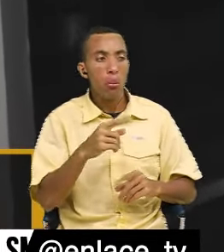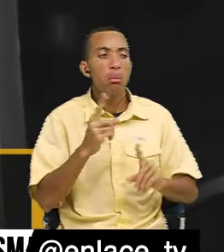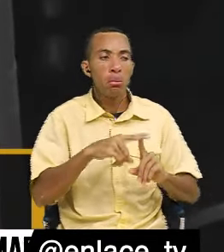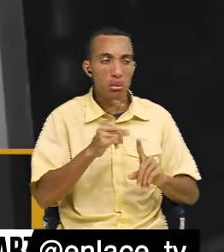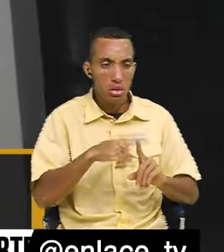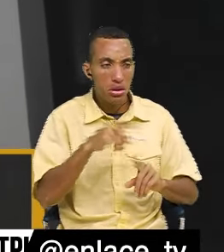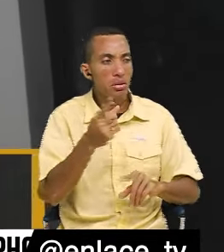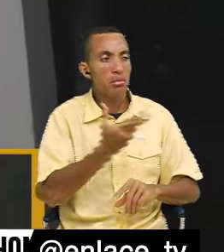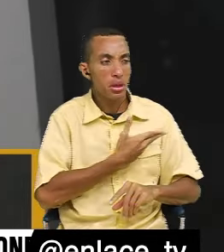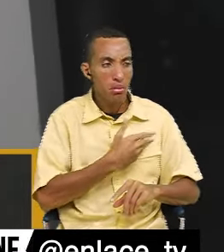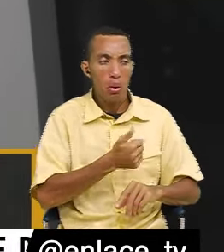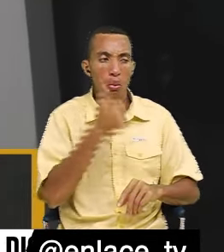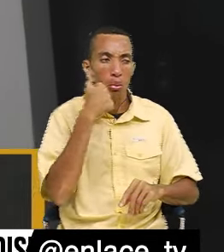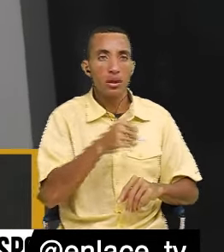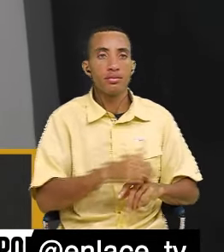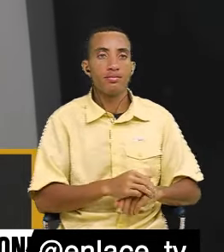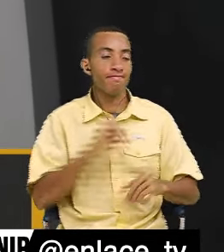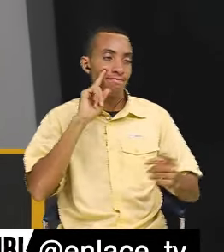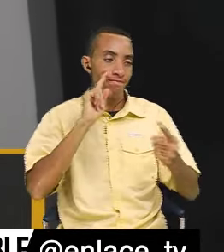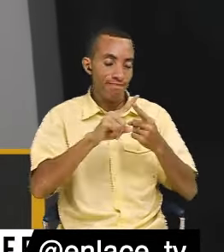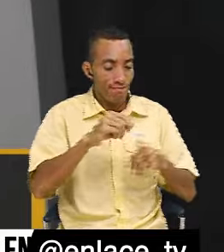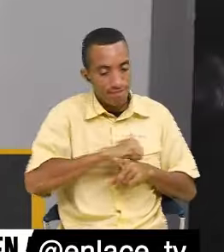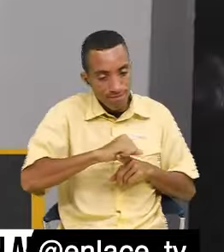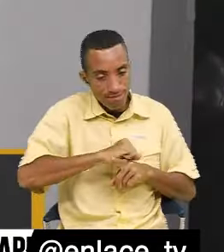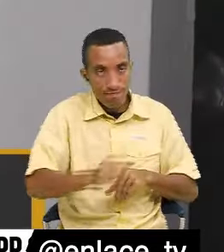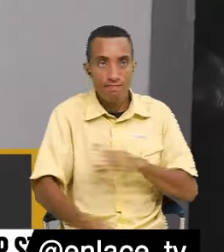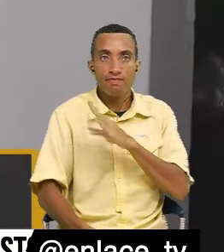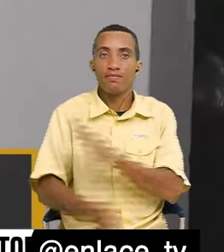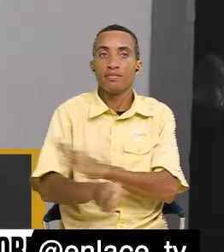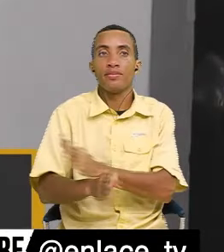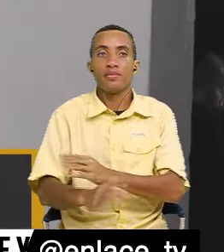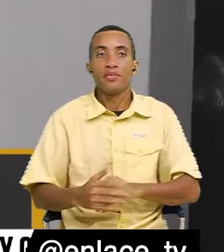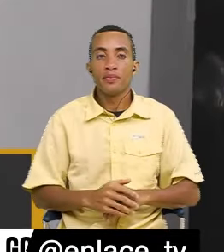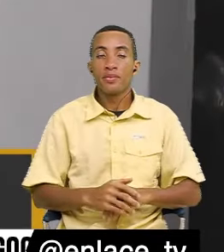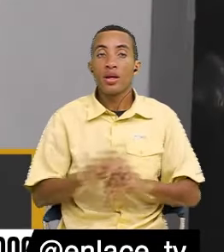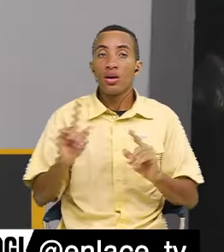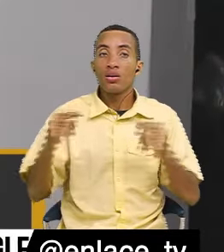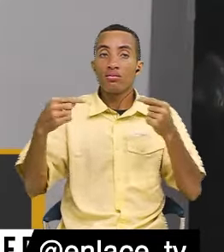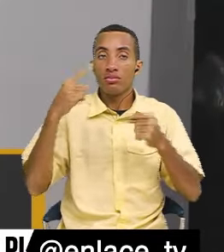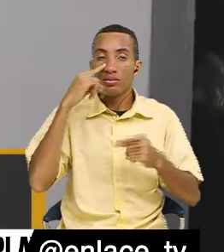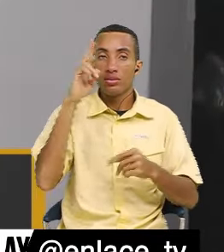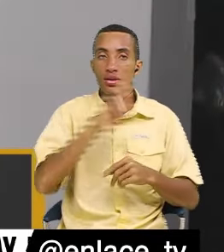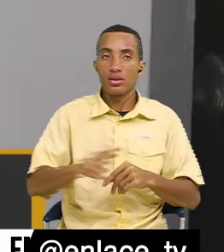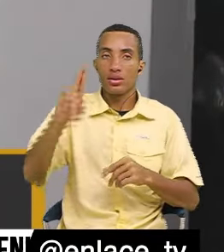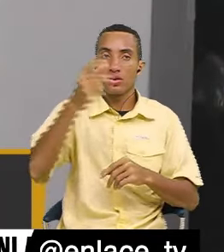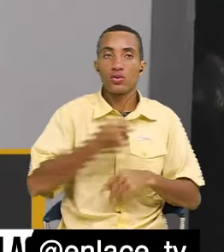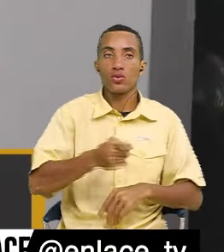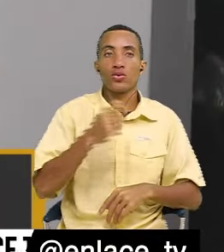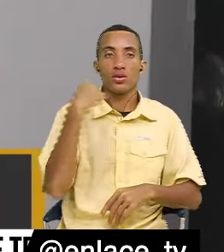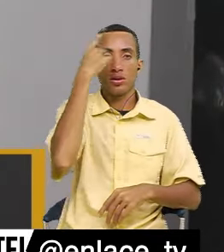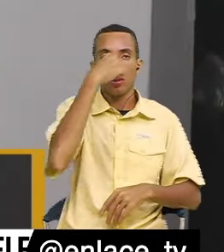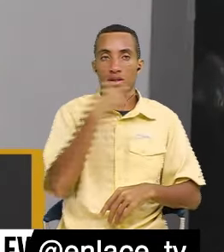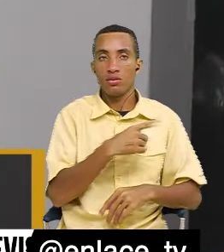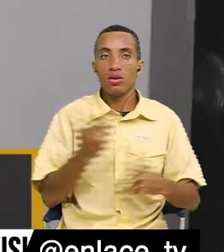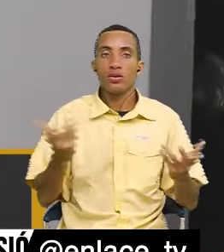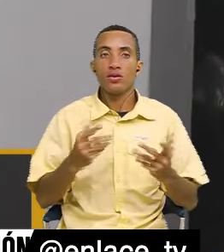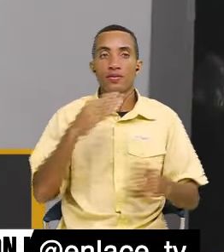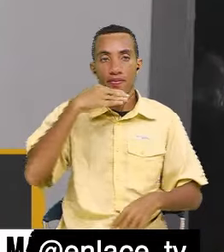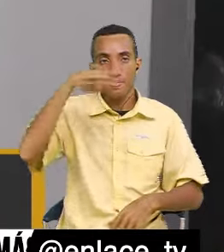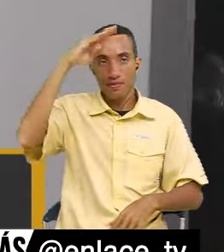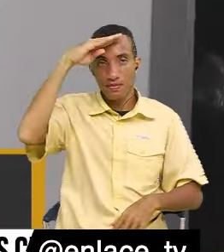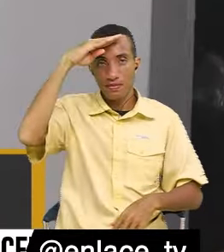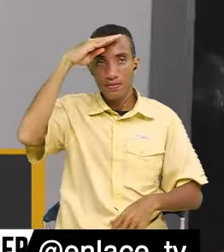seguir perfeccionando, seguir entrenando y llegar a ser la mejor. Va a haber un nacional ahorita en septiembre en Medellín. Entonces,